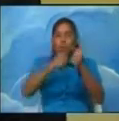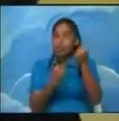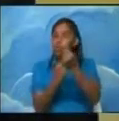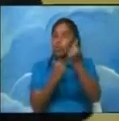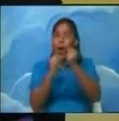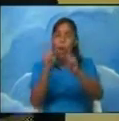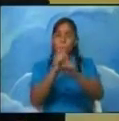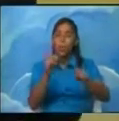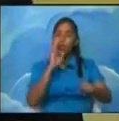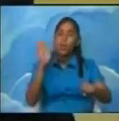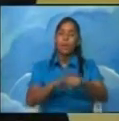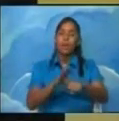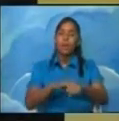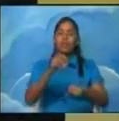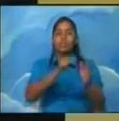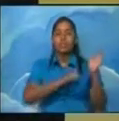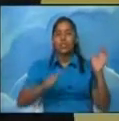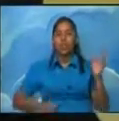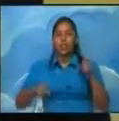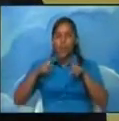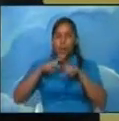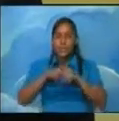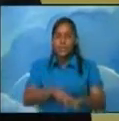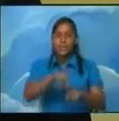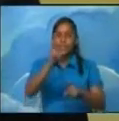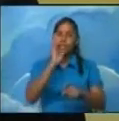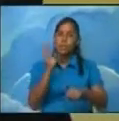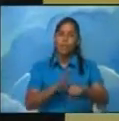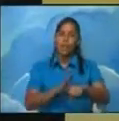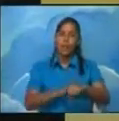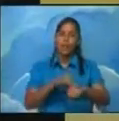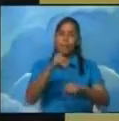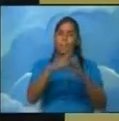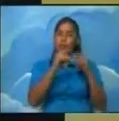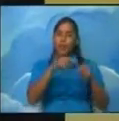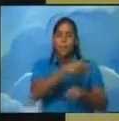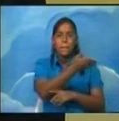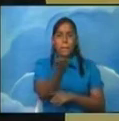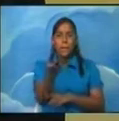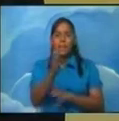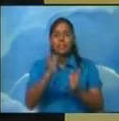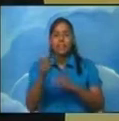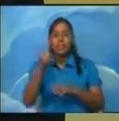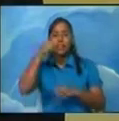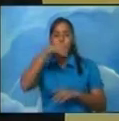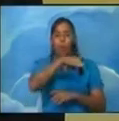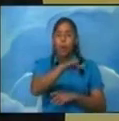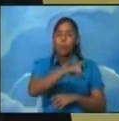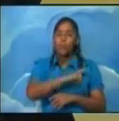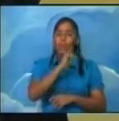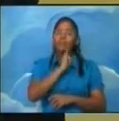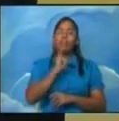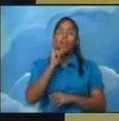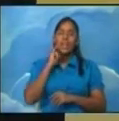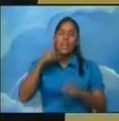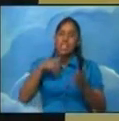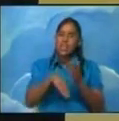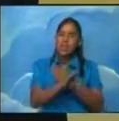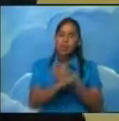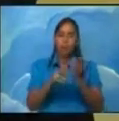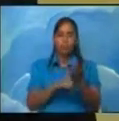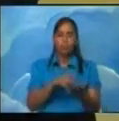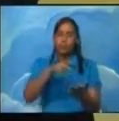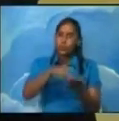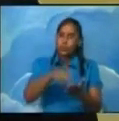pecado, el Señor castiga el pecado. Ellos eran parte del pueblo de Israel, iban allí caminando con